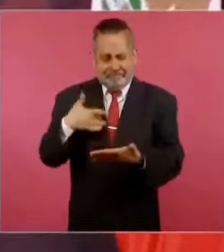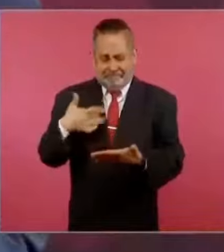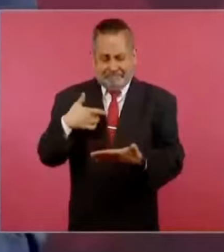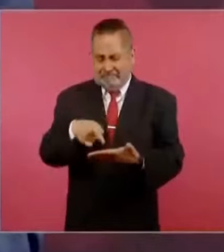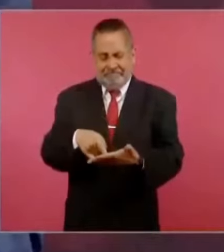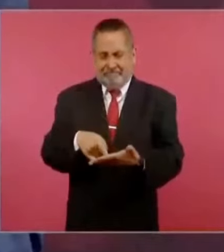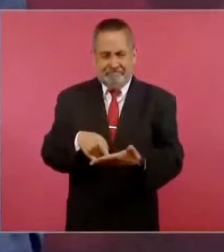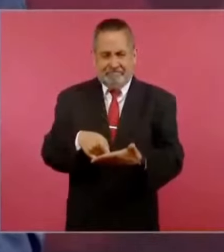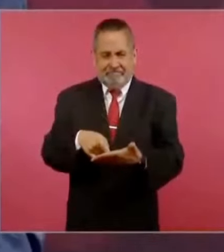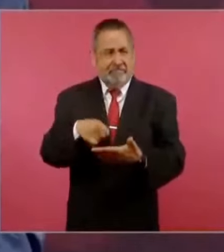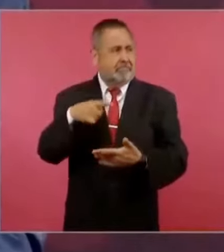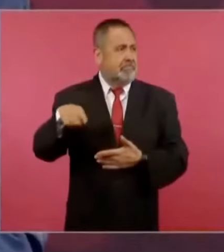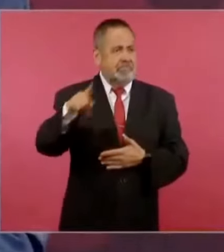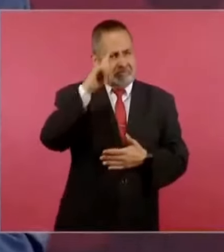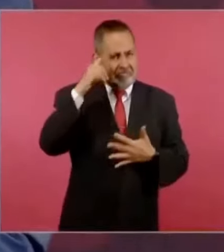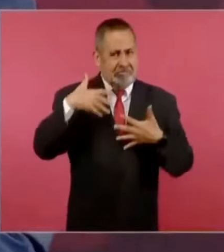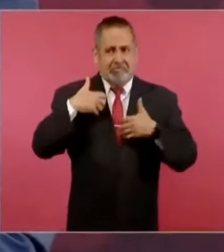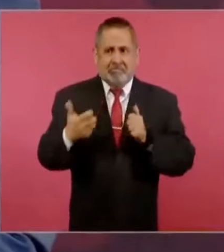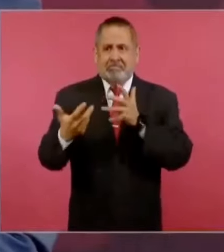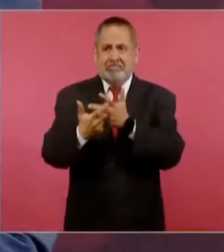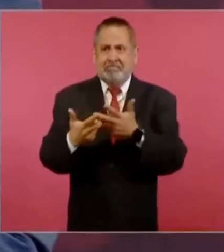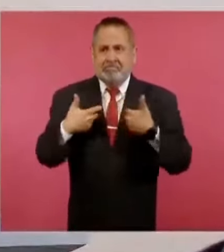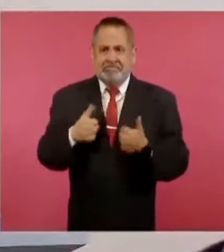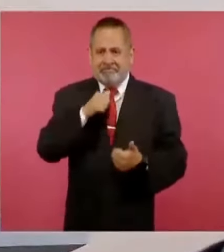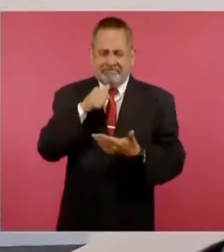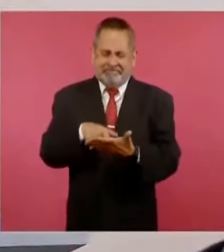ni me van a entender.